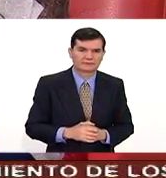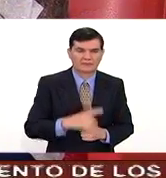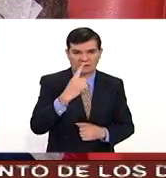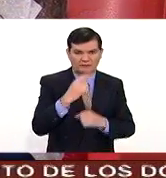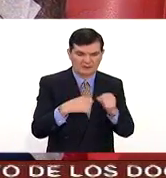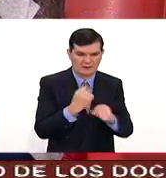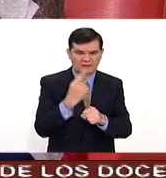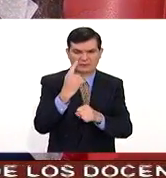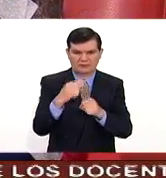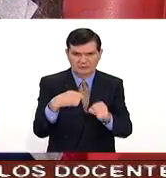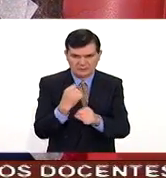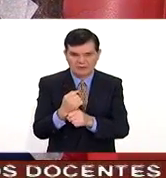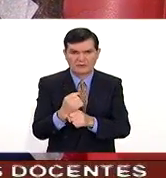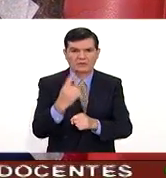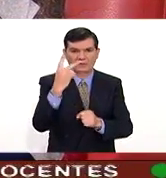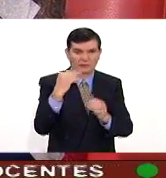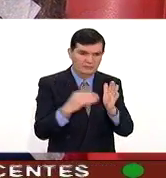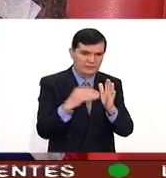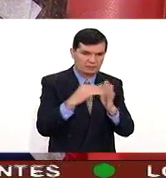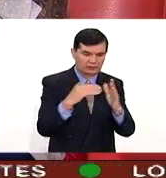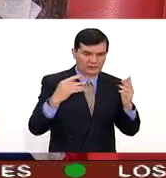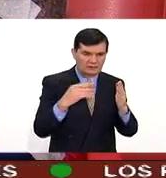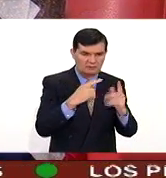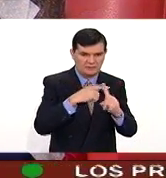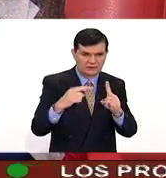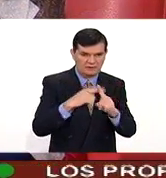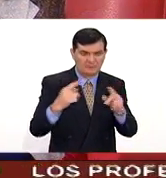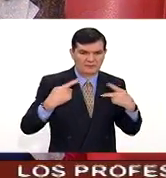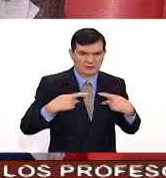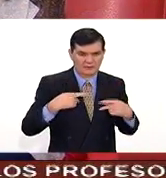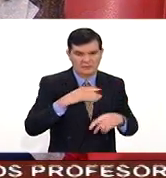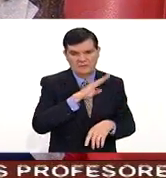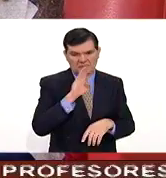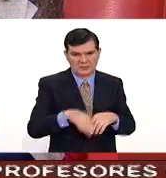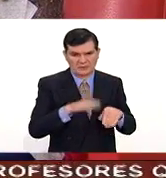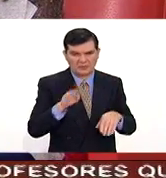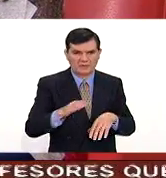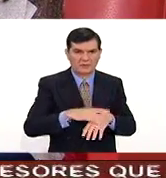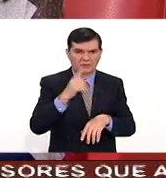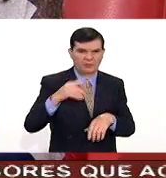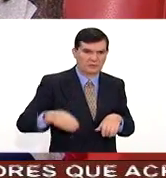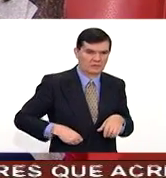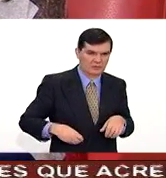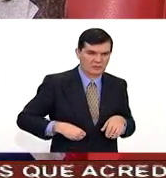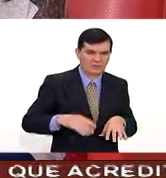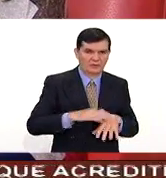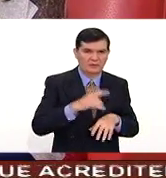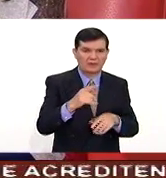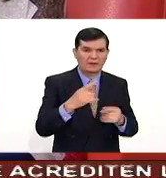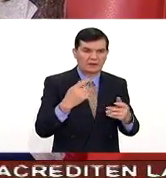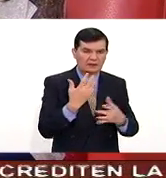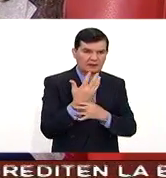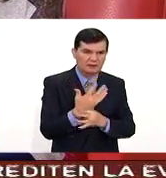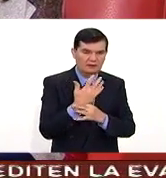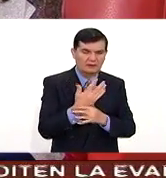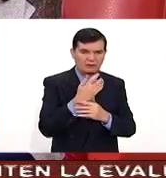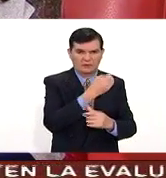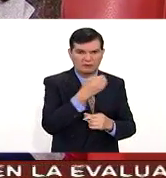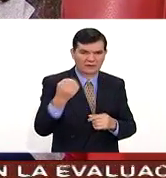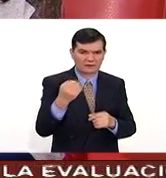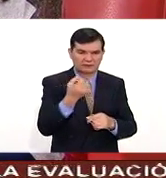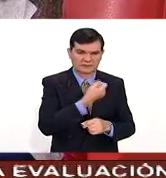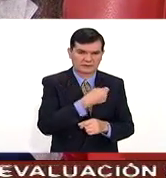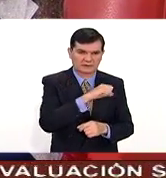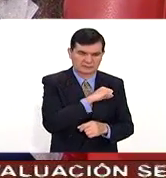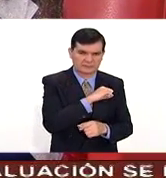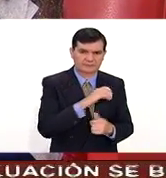Cada año más de 2,5 millones de personas mueren de males causados por la obesidad, estima la Organización Mundial de la